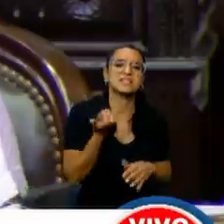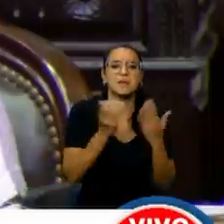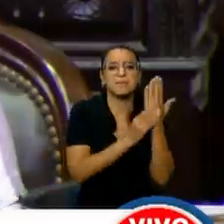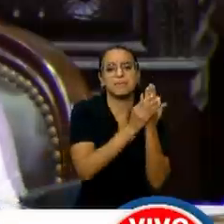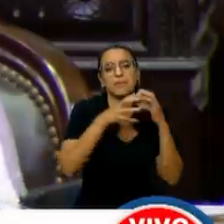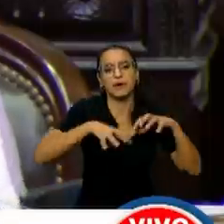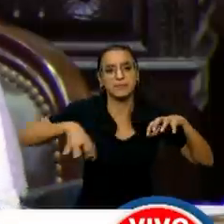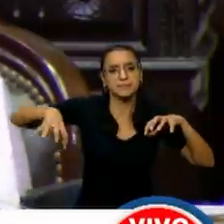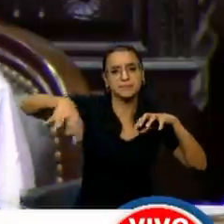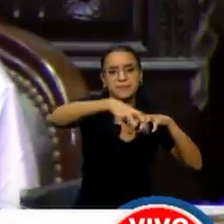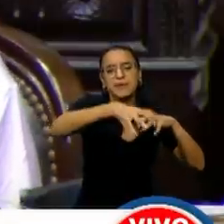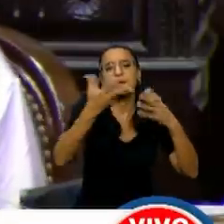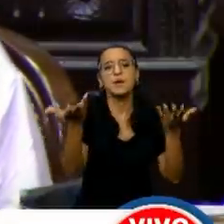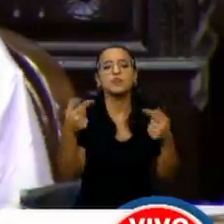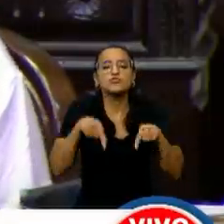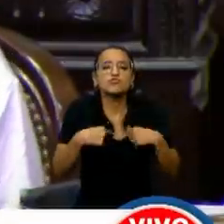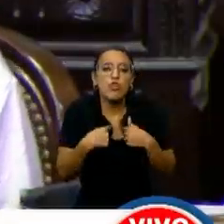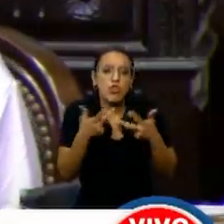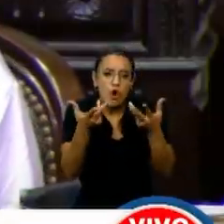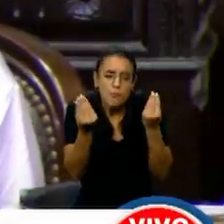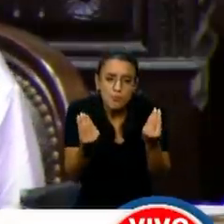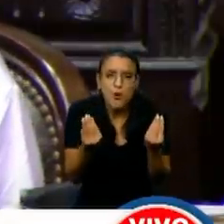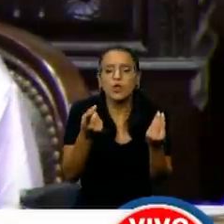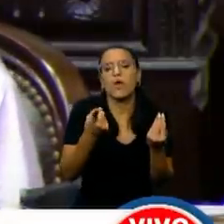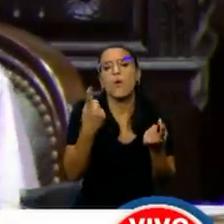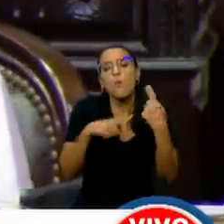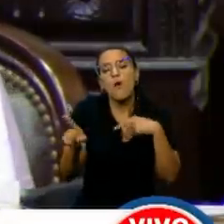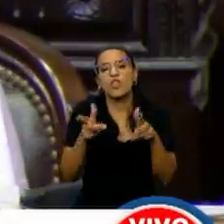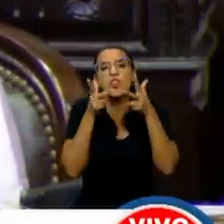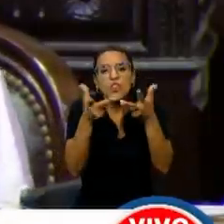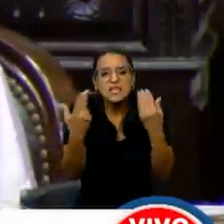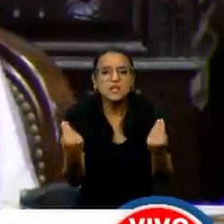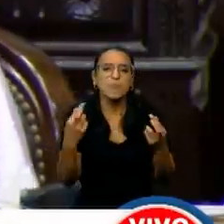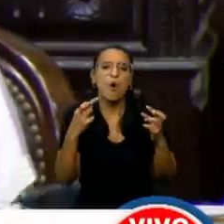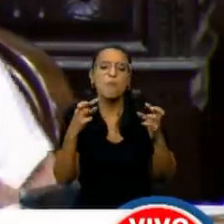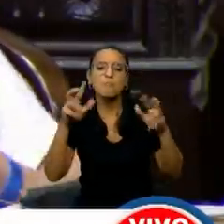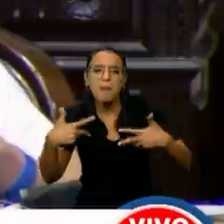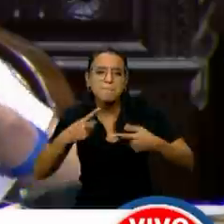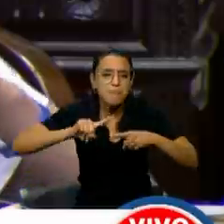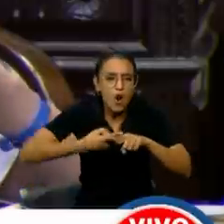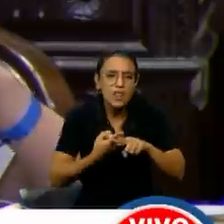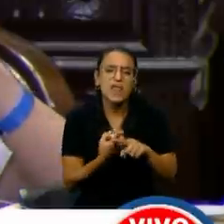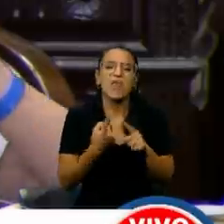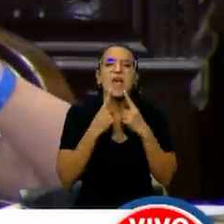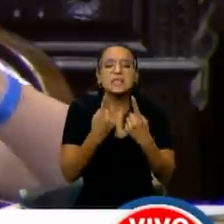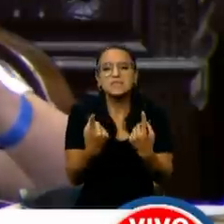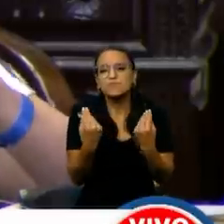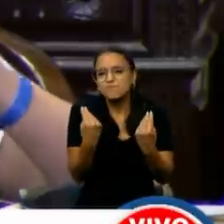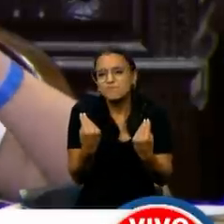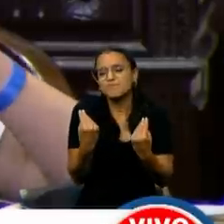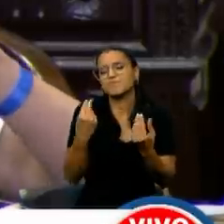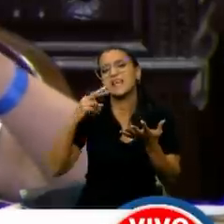y esto lo traigo porque en definitiva cuando hablamos de este tipo de perspectiva y política estamos planteando todo lo que